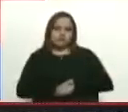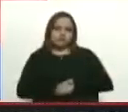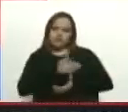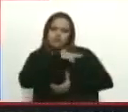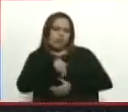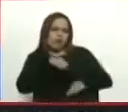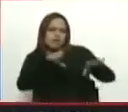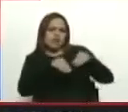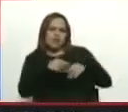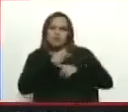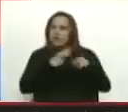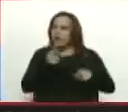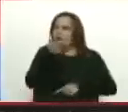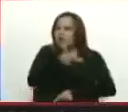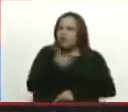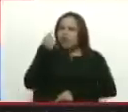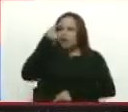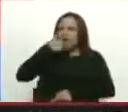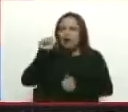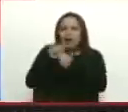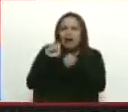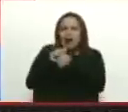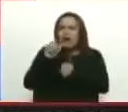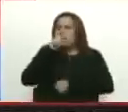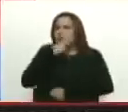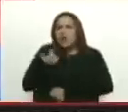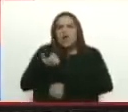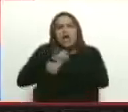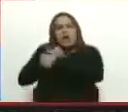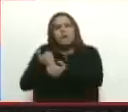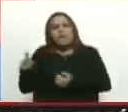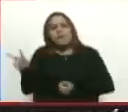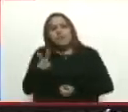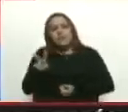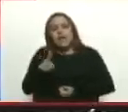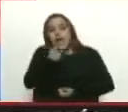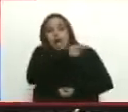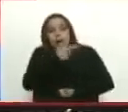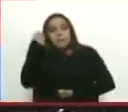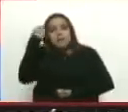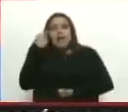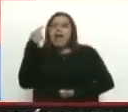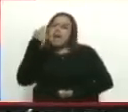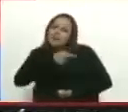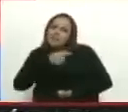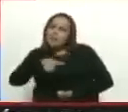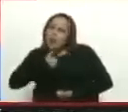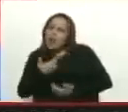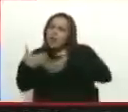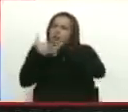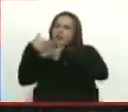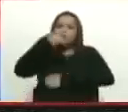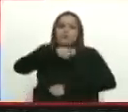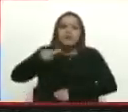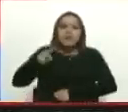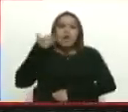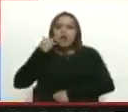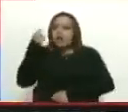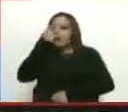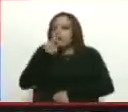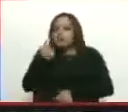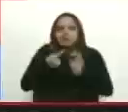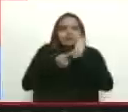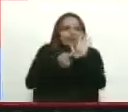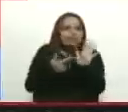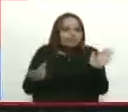plata. Pero ellos no aman este país. Ellos creen que así van a poder contra nuestro pueblo y quedan en evidencia como lo que son,